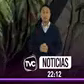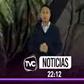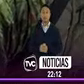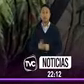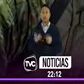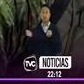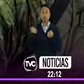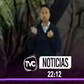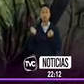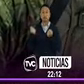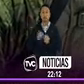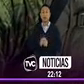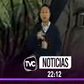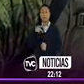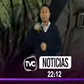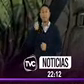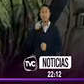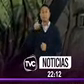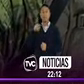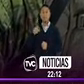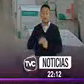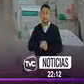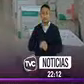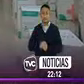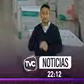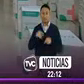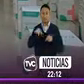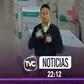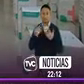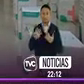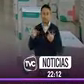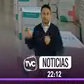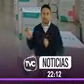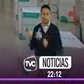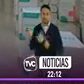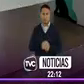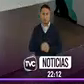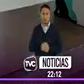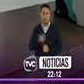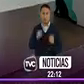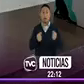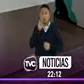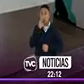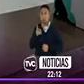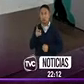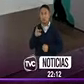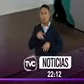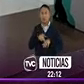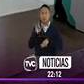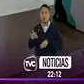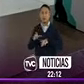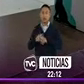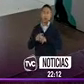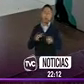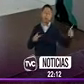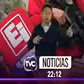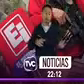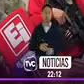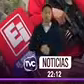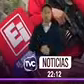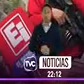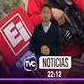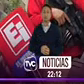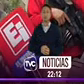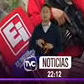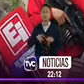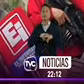operativo en el control de La Paz, los agentes militares ya los esperaban. Al darse cuenta de la operación, huyeron dejando abandonada la sustancia. El